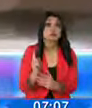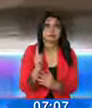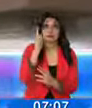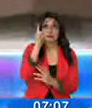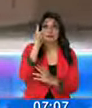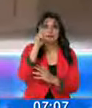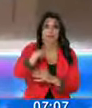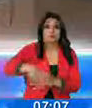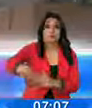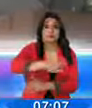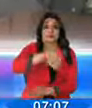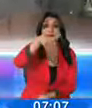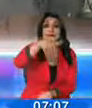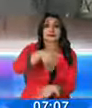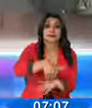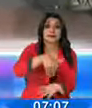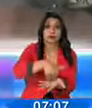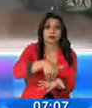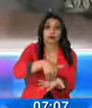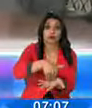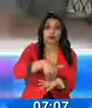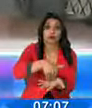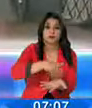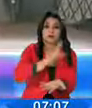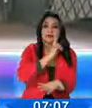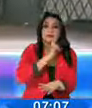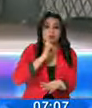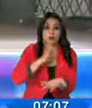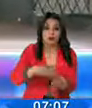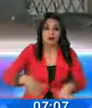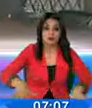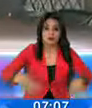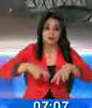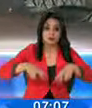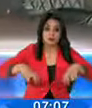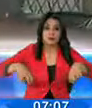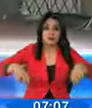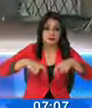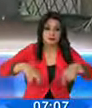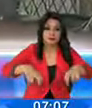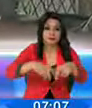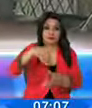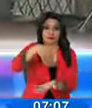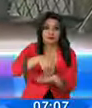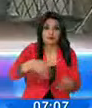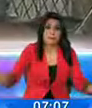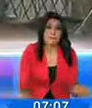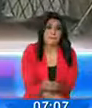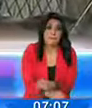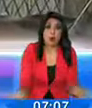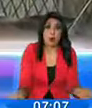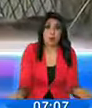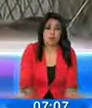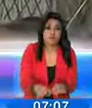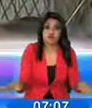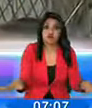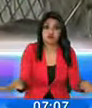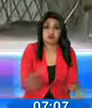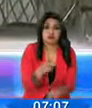centro del restaurante, en el centro sur del restaurante. Obviamente la deflagración sale hacia la parte superior, por eso la